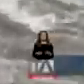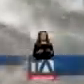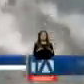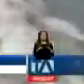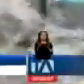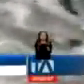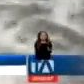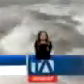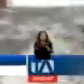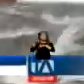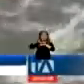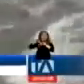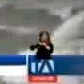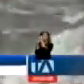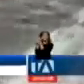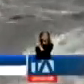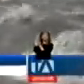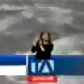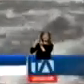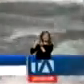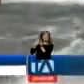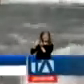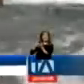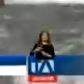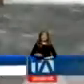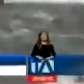Centro histórico de Quito.